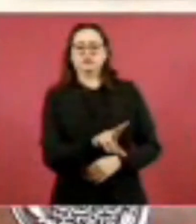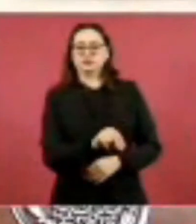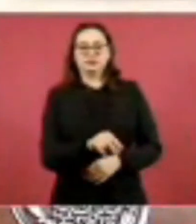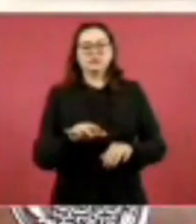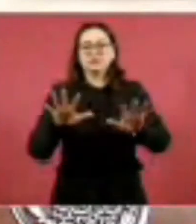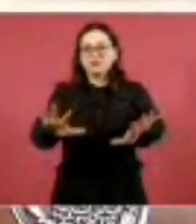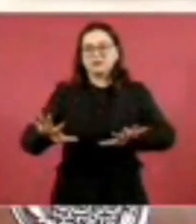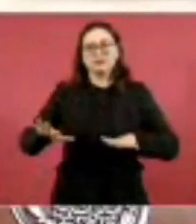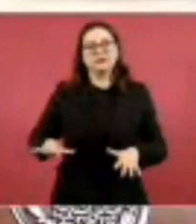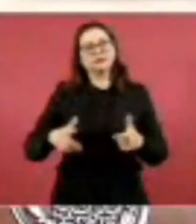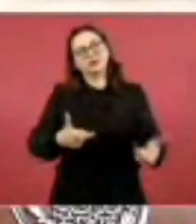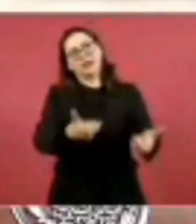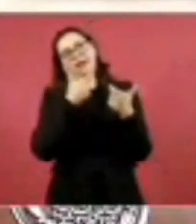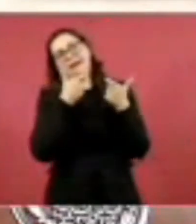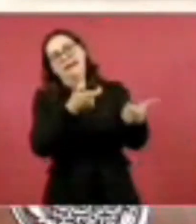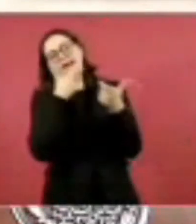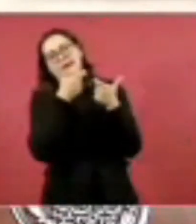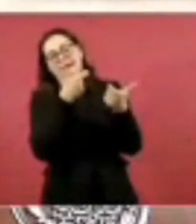No,